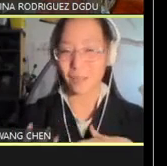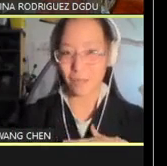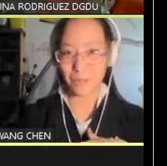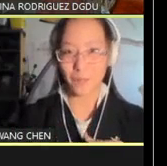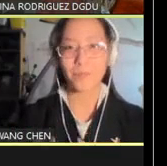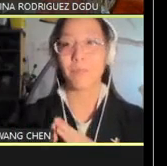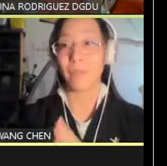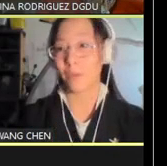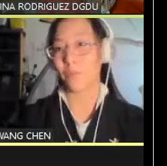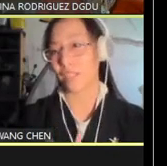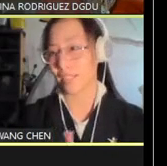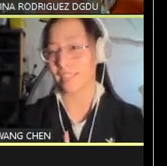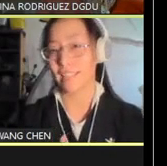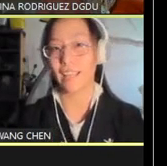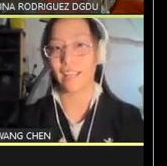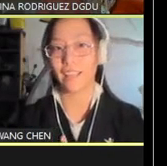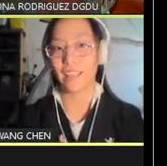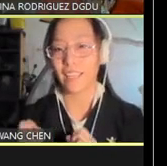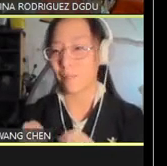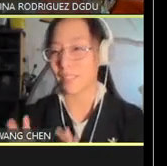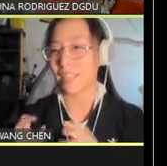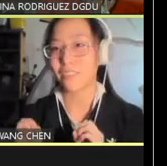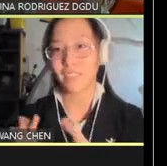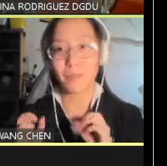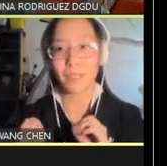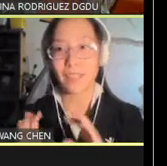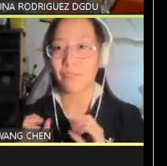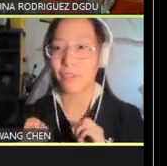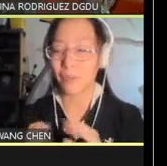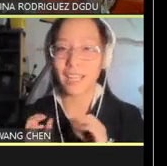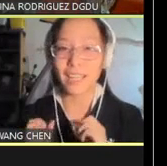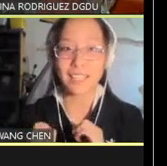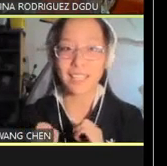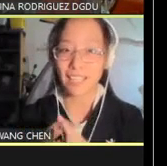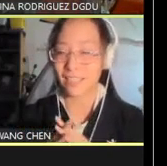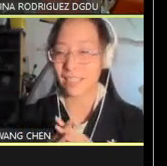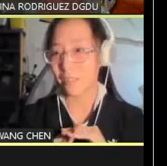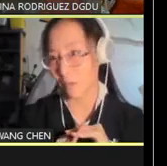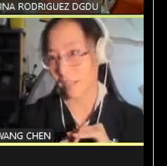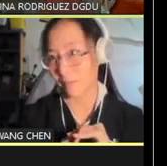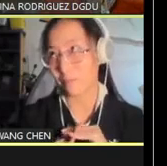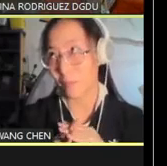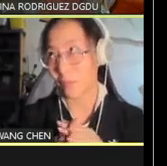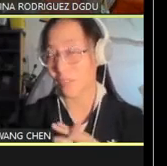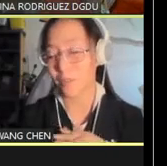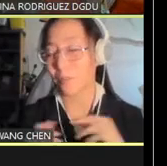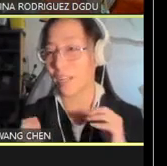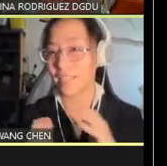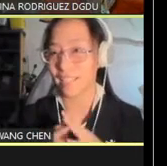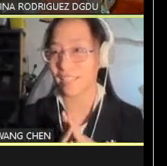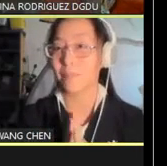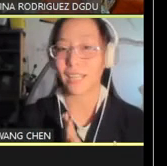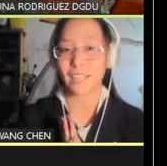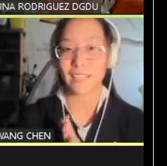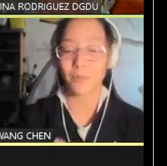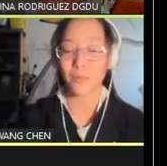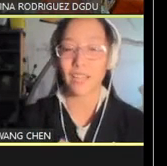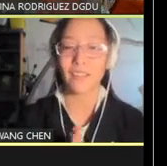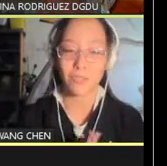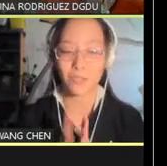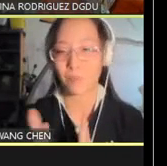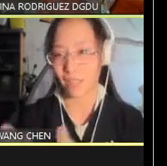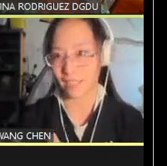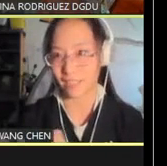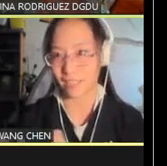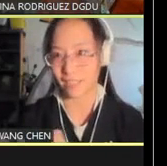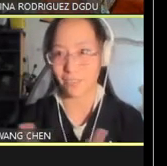ahí revuelto, pero pues está empezando simplemente a formar la cicatriz, lo que conocemos como la cicatriz, para que se unan